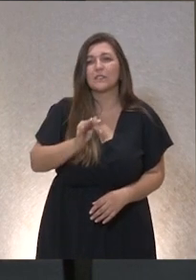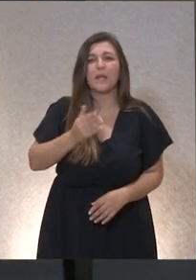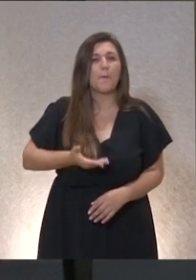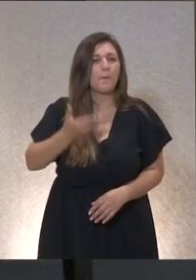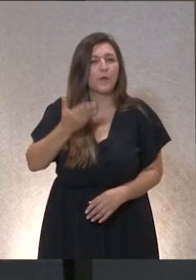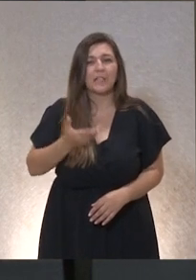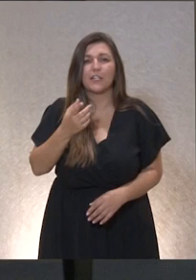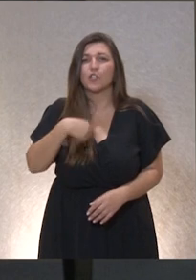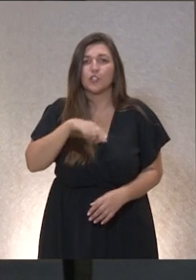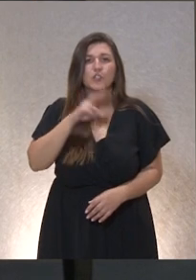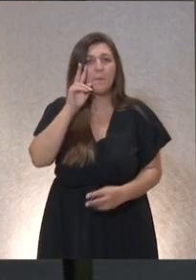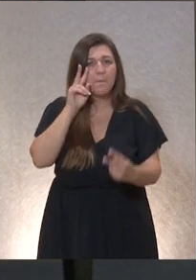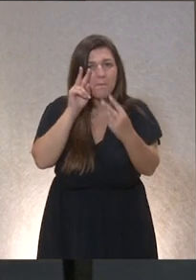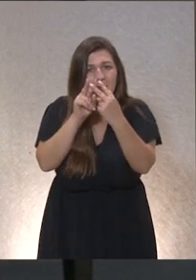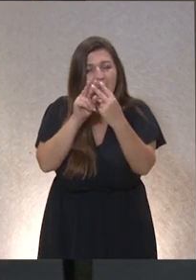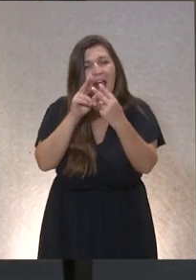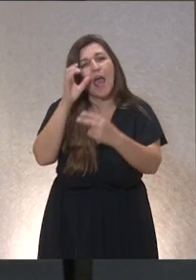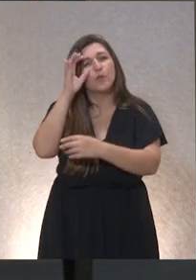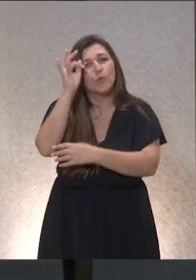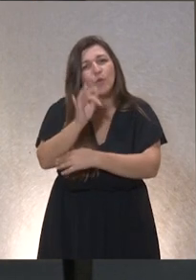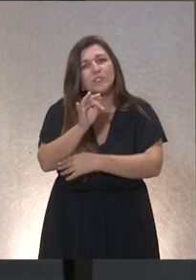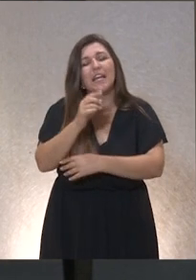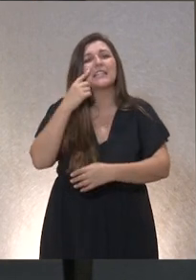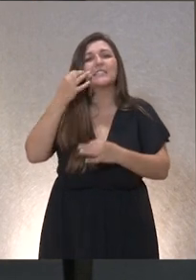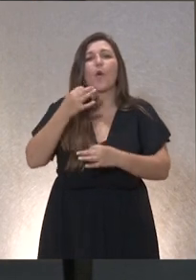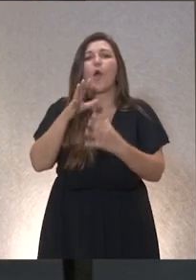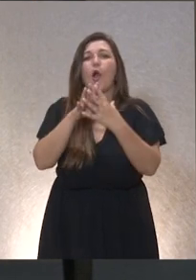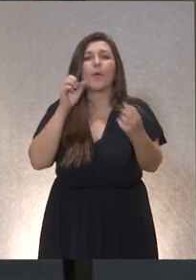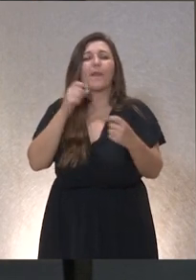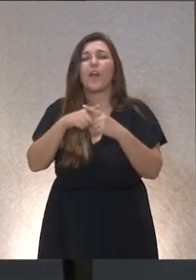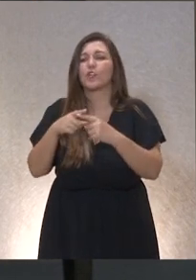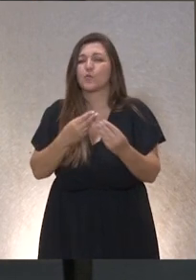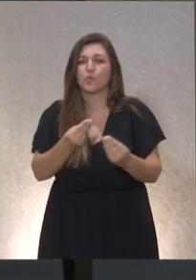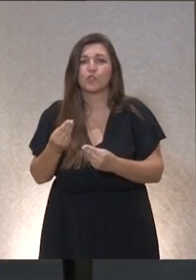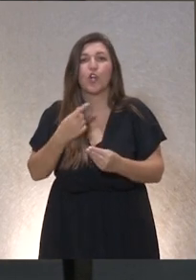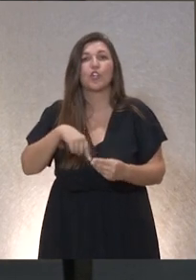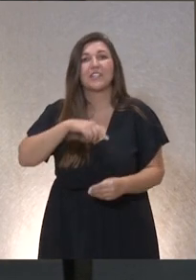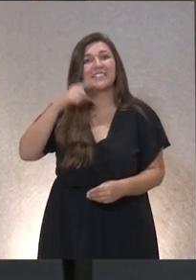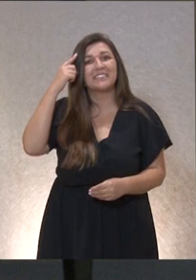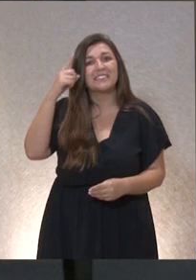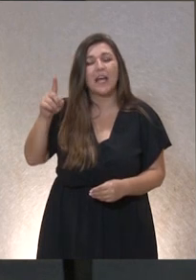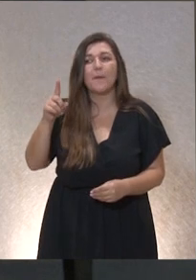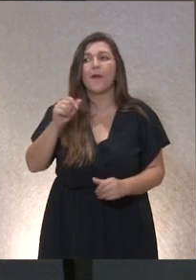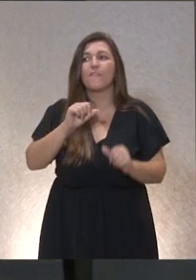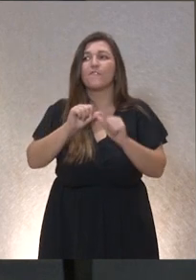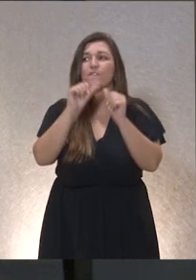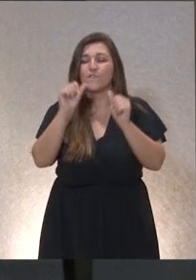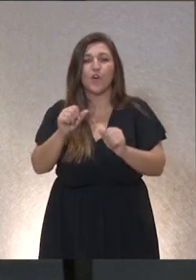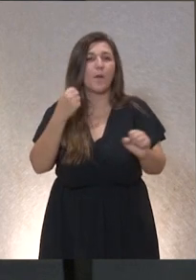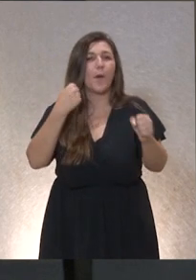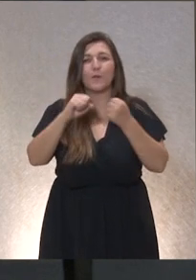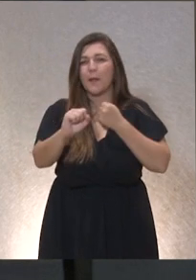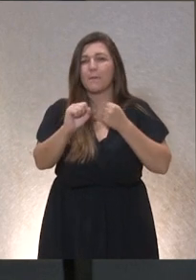escuchar y seguro que vamos a comprender aender muchas cosas aprendimos que tenemos que mantener una actitud Serena a unos momentos